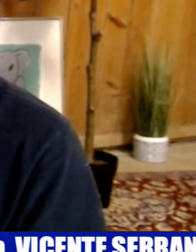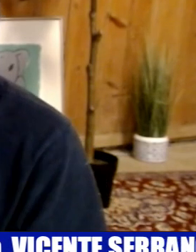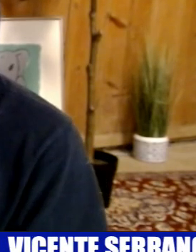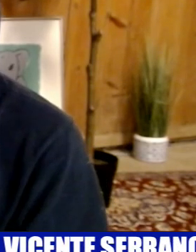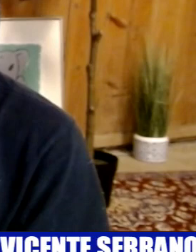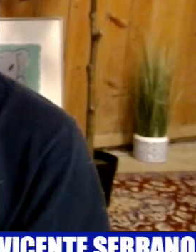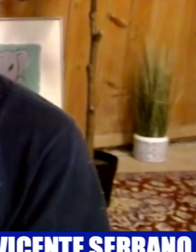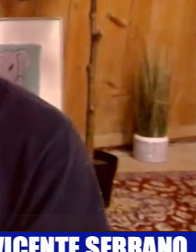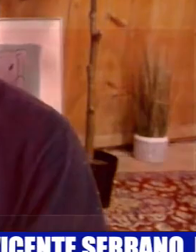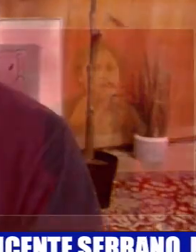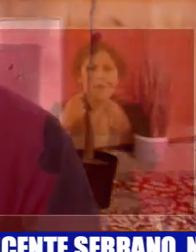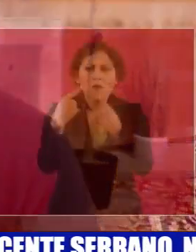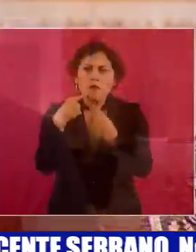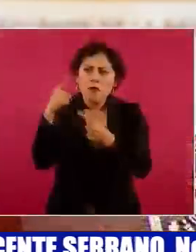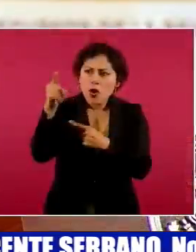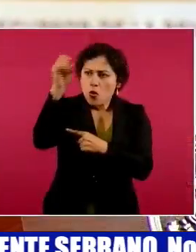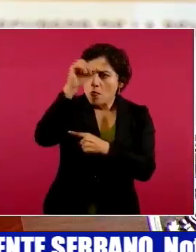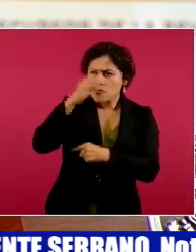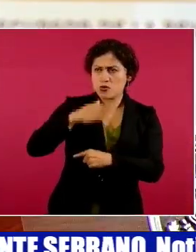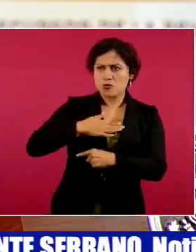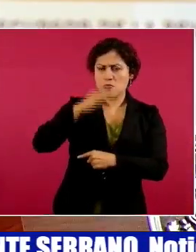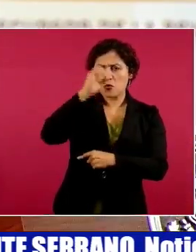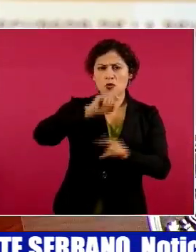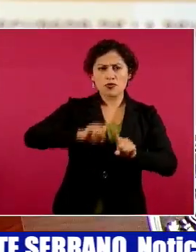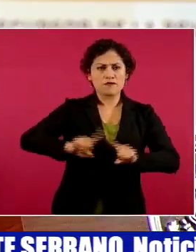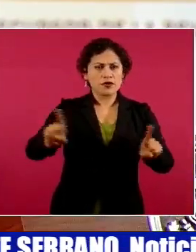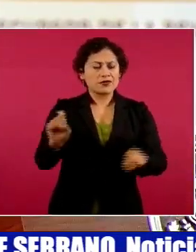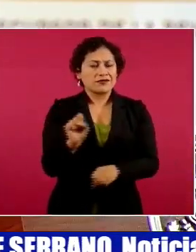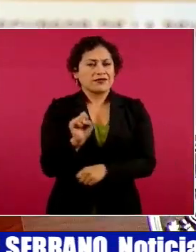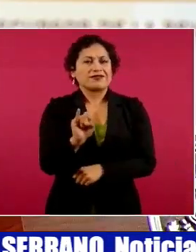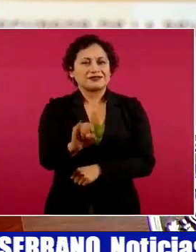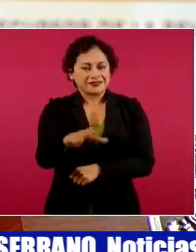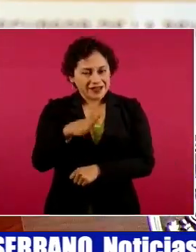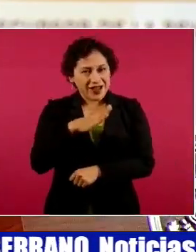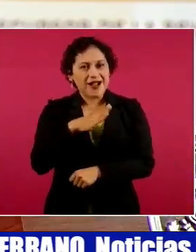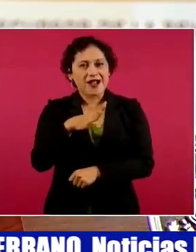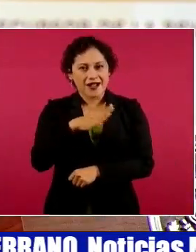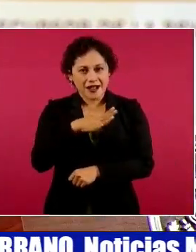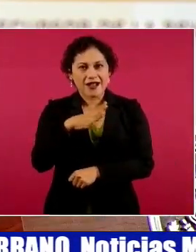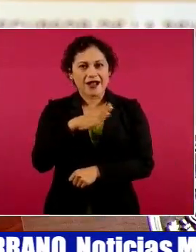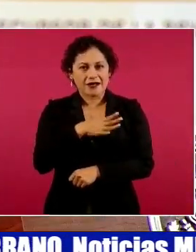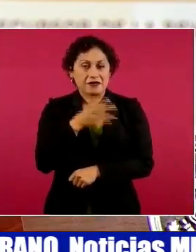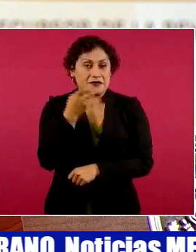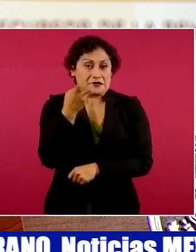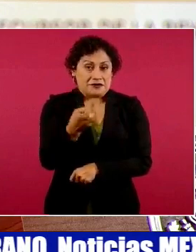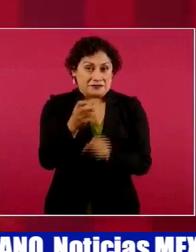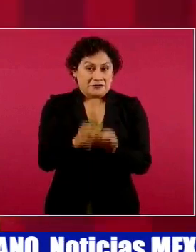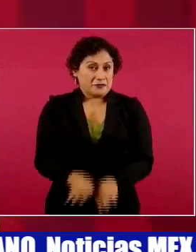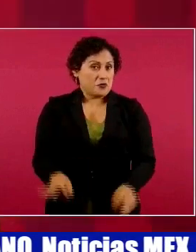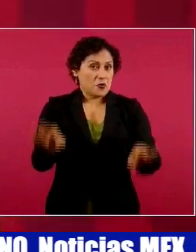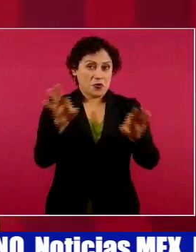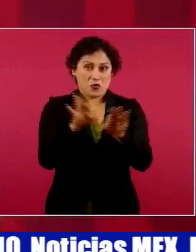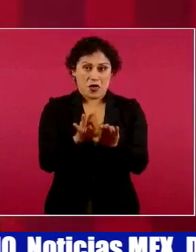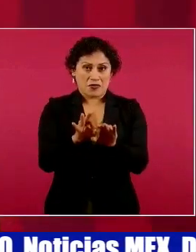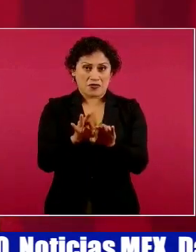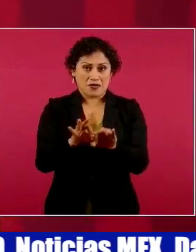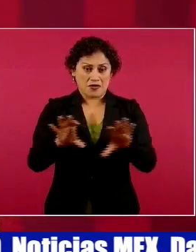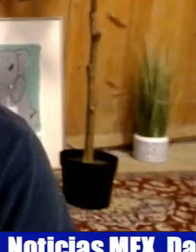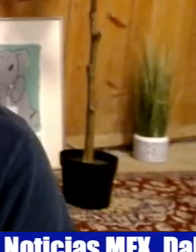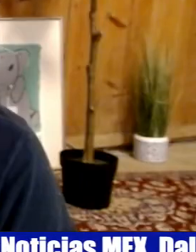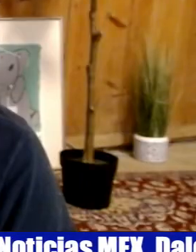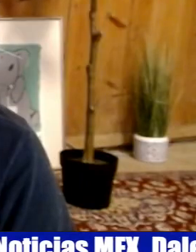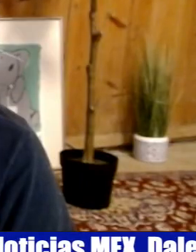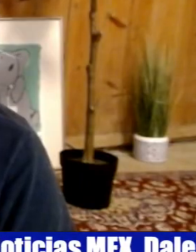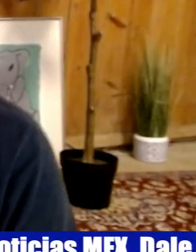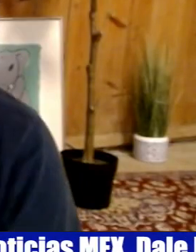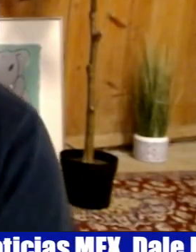administración de los conflictos, del análisis de la verdad, de la denuncia, sin luchar por transformar la verdad. Y creo que con esto es